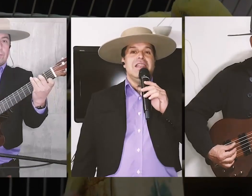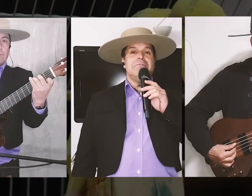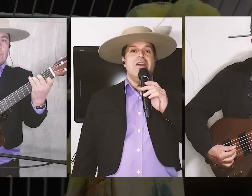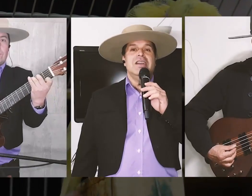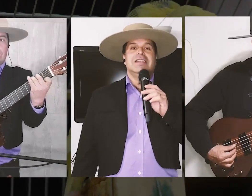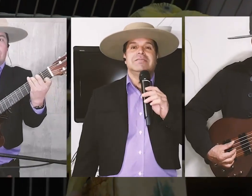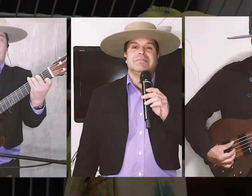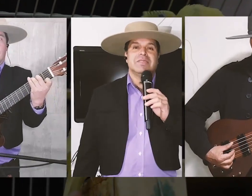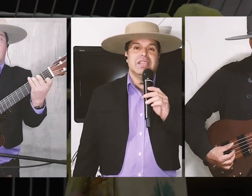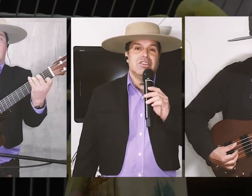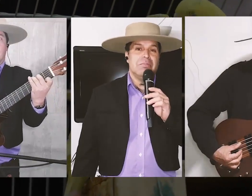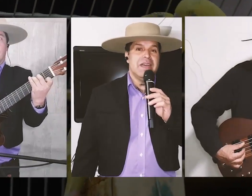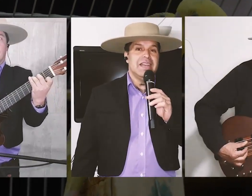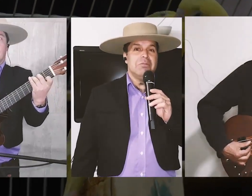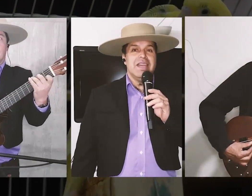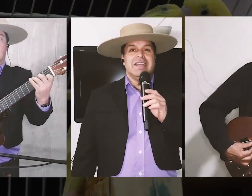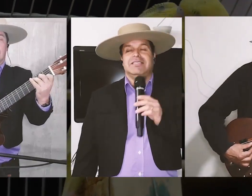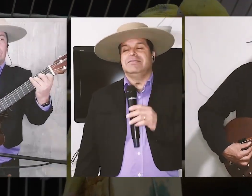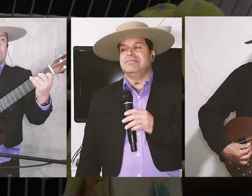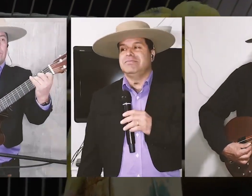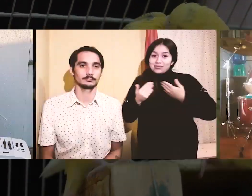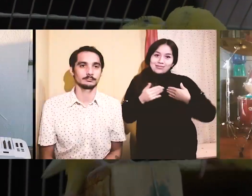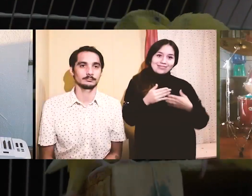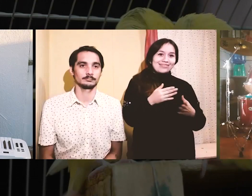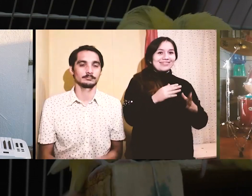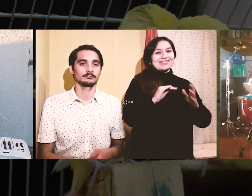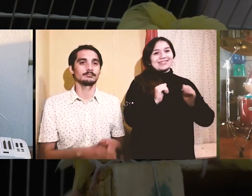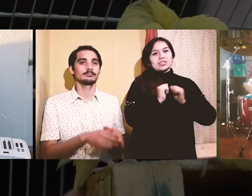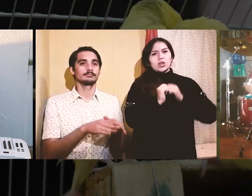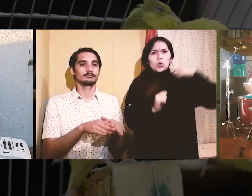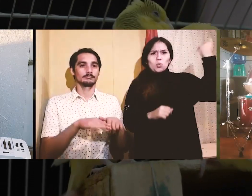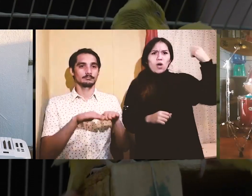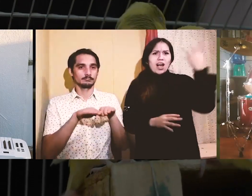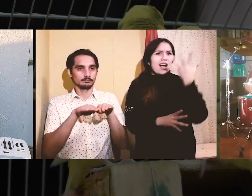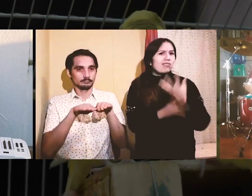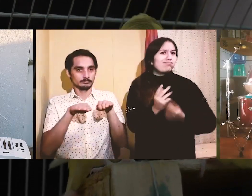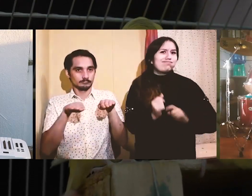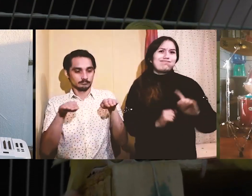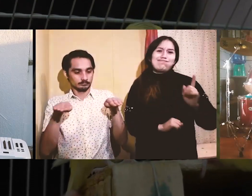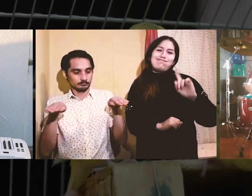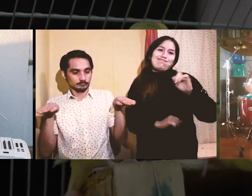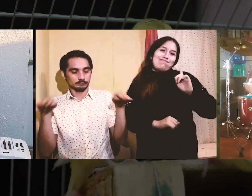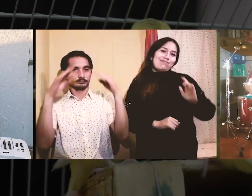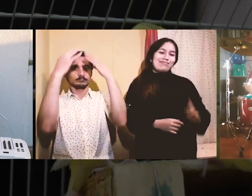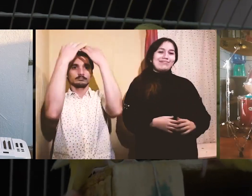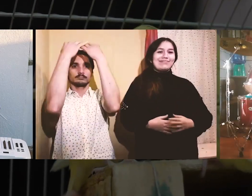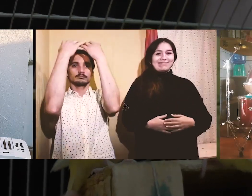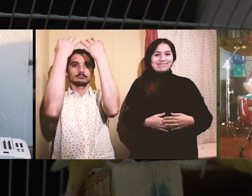¡Póngale, póngale, compadre! ¡Que no pare la cueca! ¡Póngale, van!